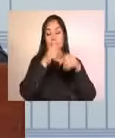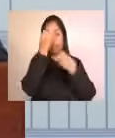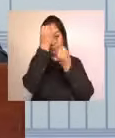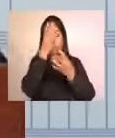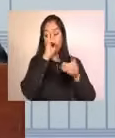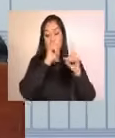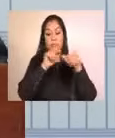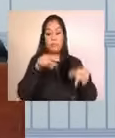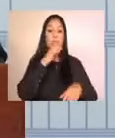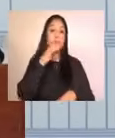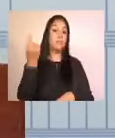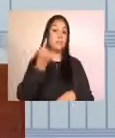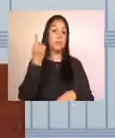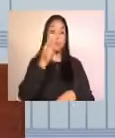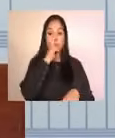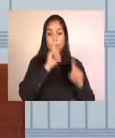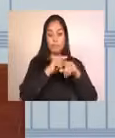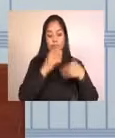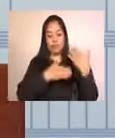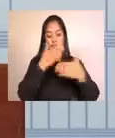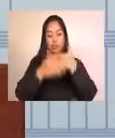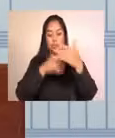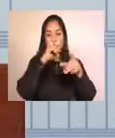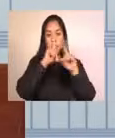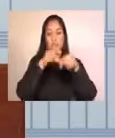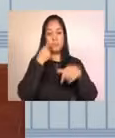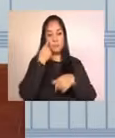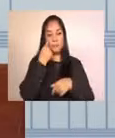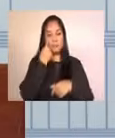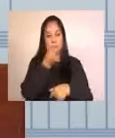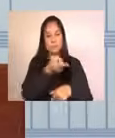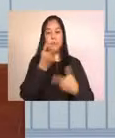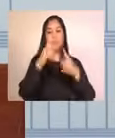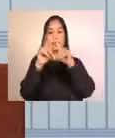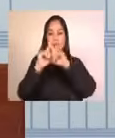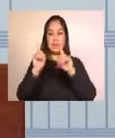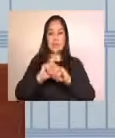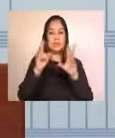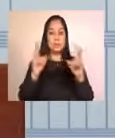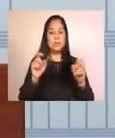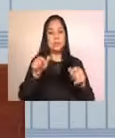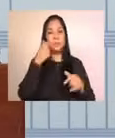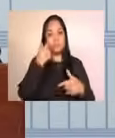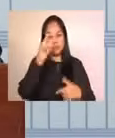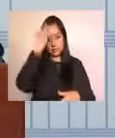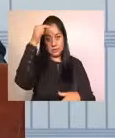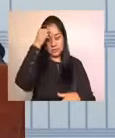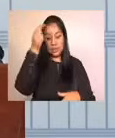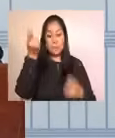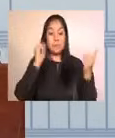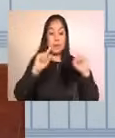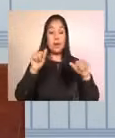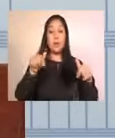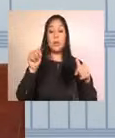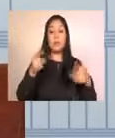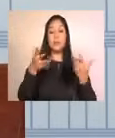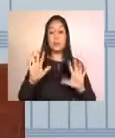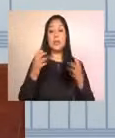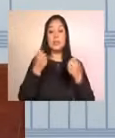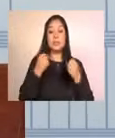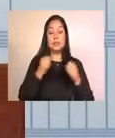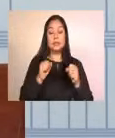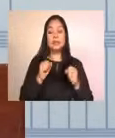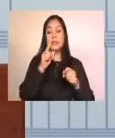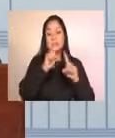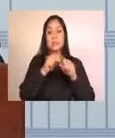esto progresivamente lo iremos viendo en diferentes instancias del Ejecutivo, pero a la fecha ya se han empezado a habilitar líneas